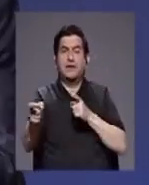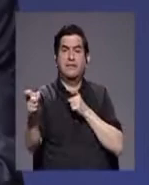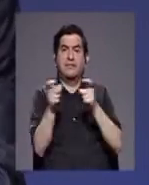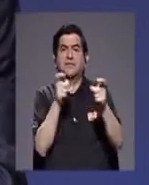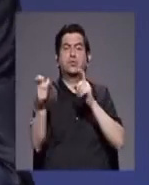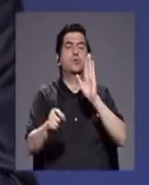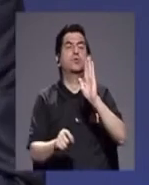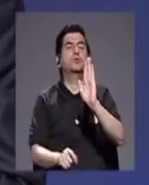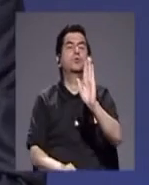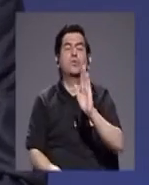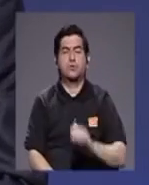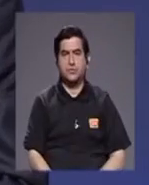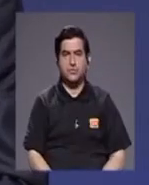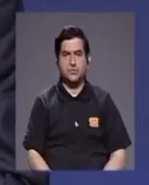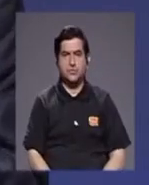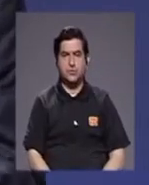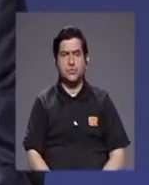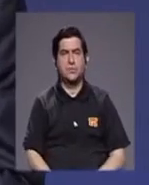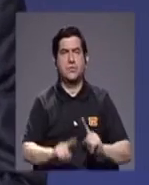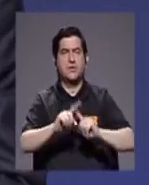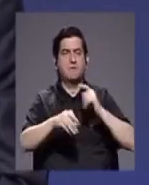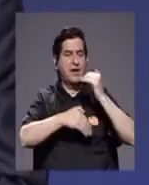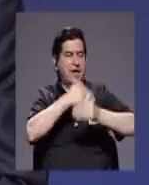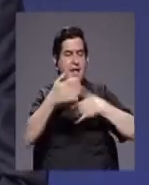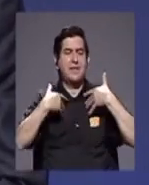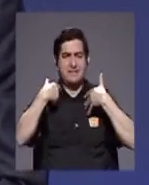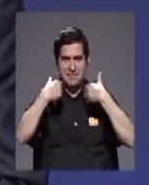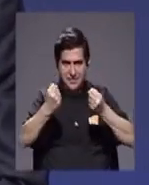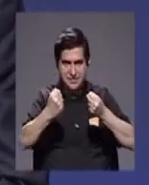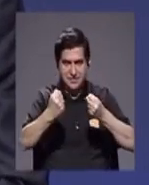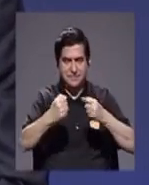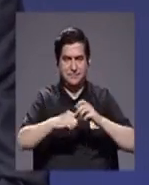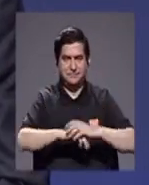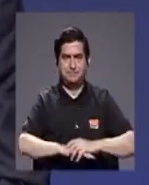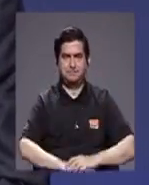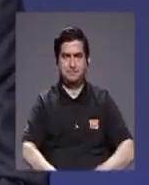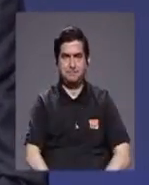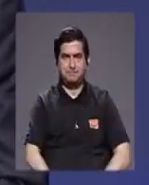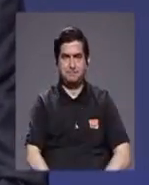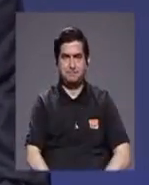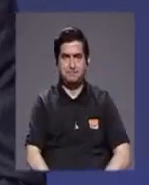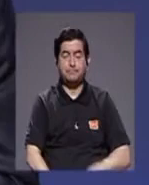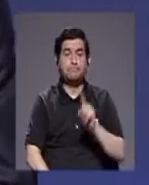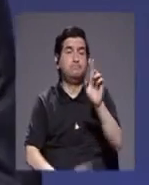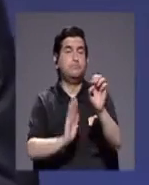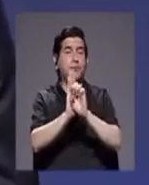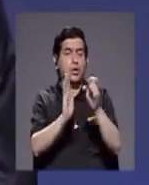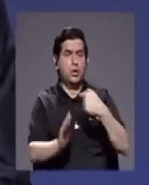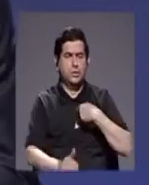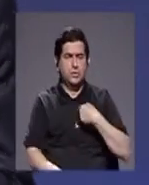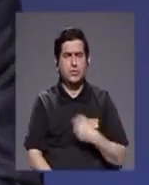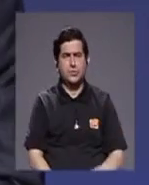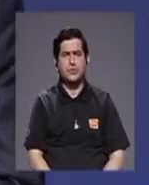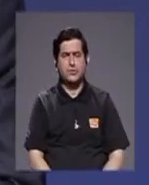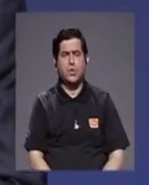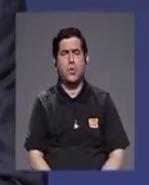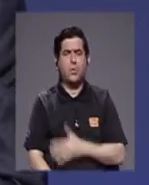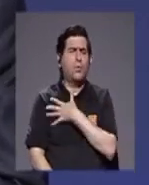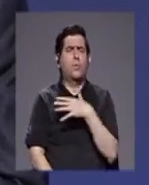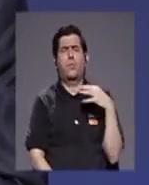control de la gestión de su salud, como hemos dicho. Y voy a poner un ejemplo. Yo soy muy aficionado al